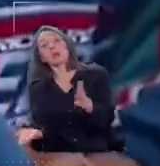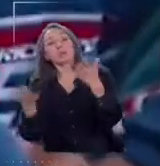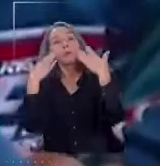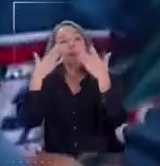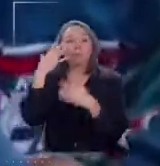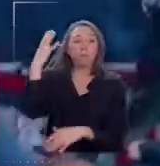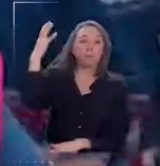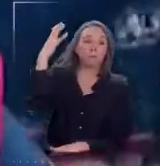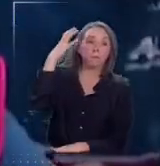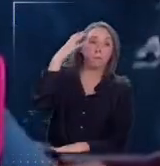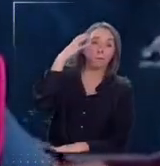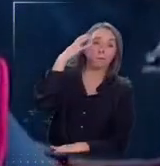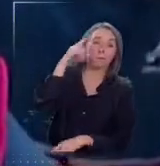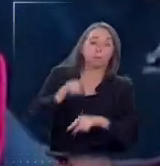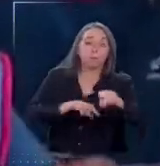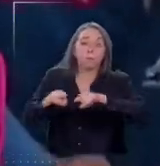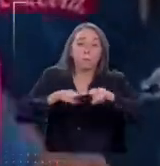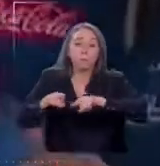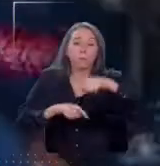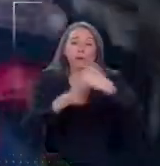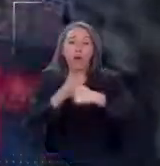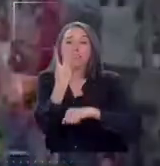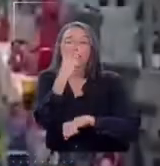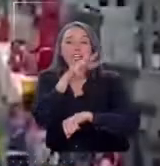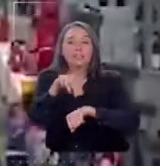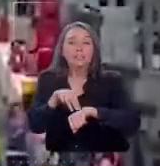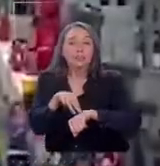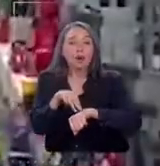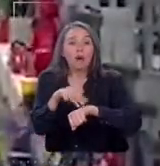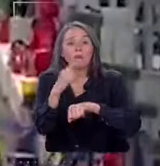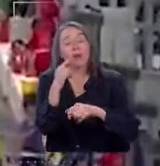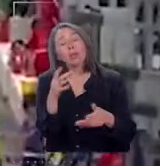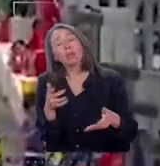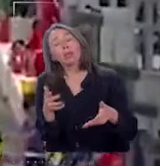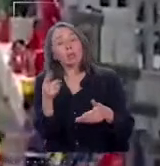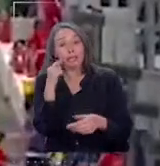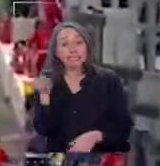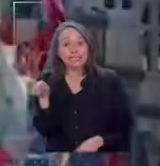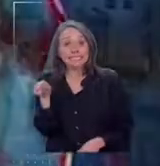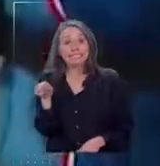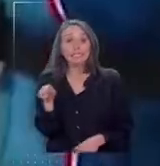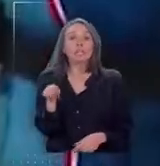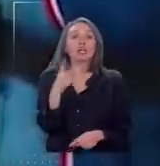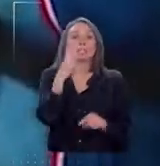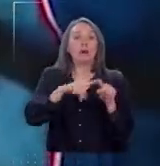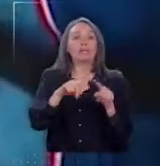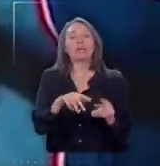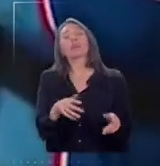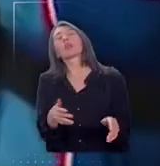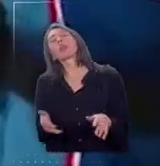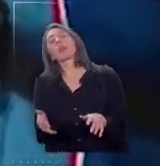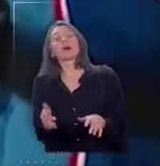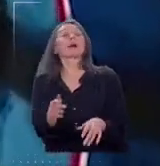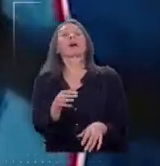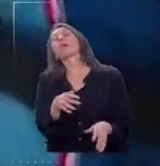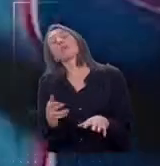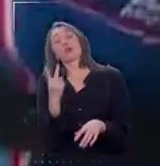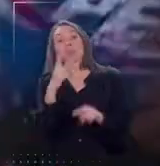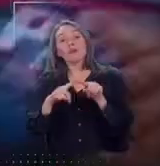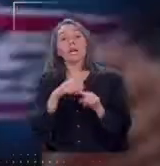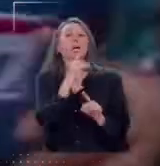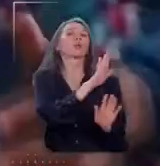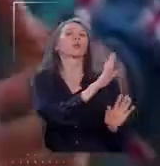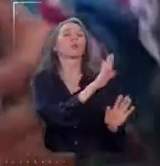temperaturas en esta competencia que duró cerca de 3 horas se mó en dos oportunidades después dijo solamente fue un